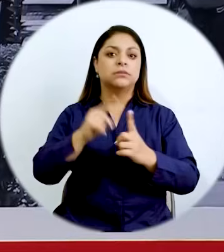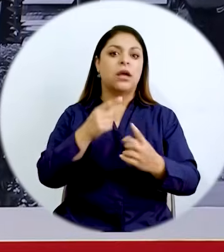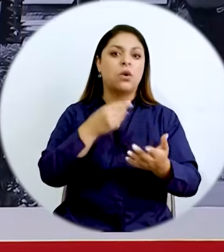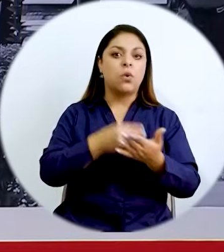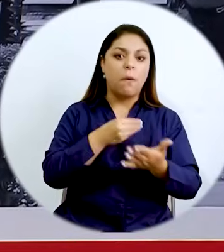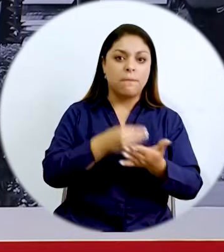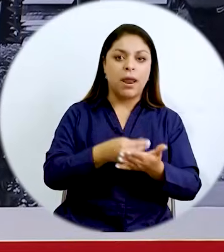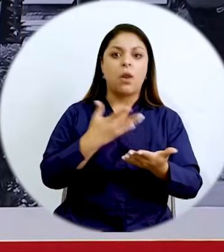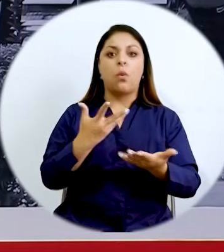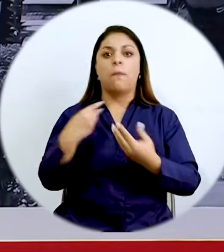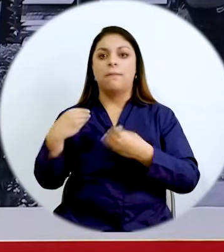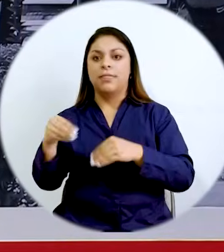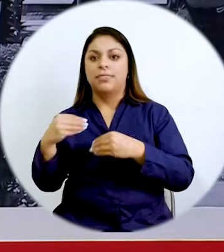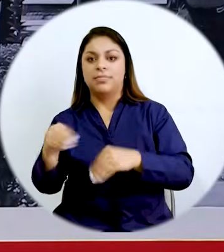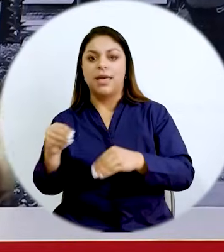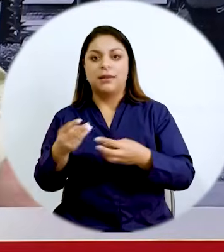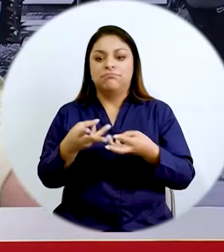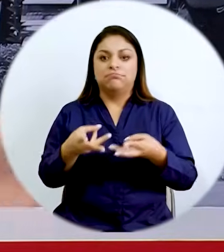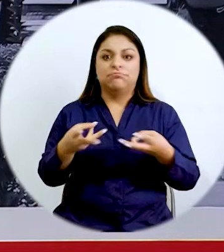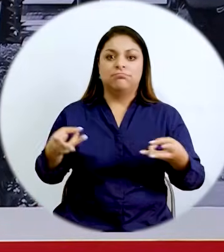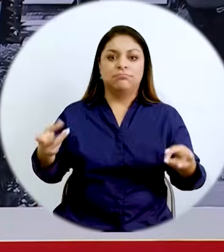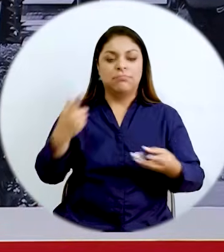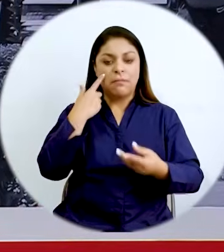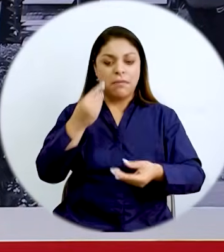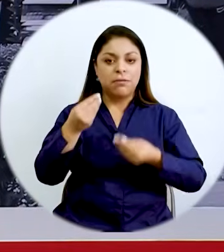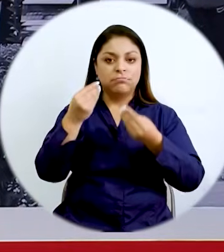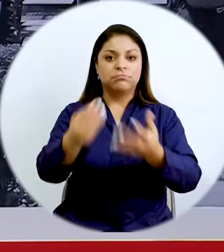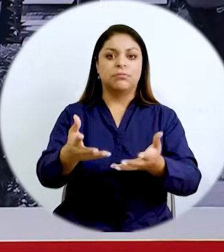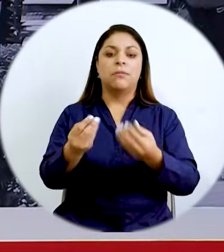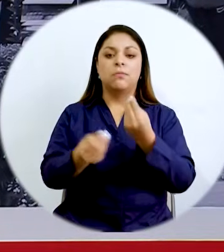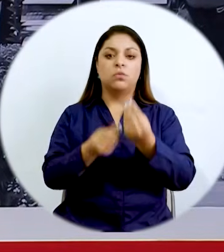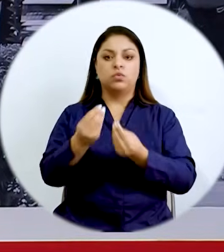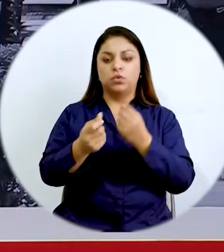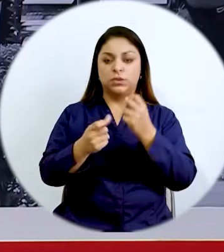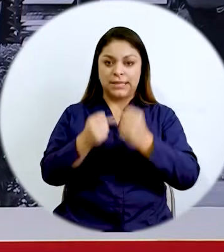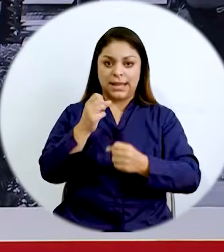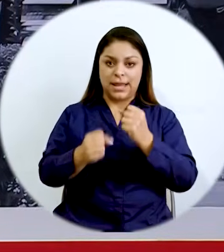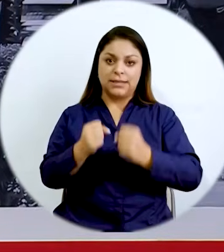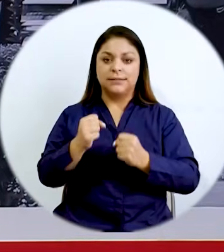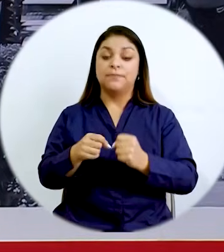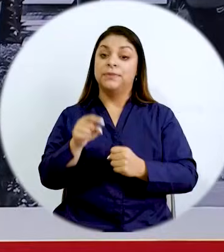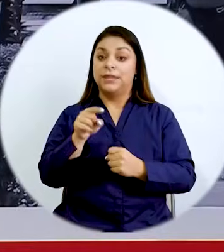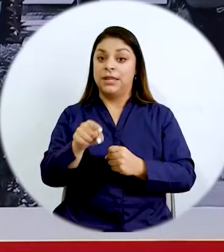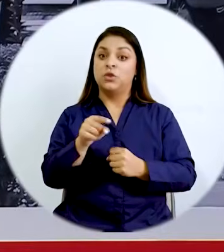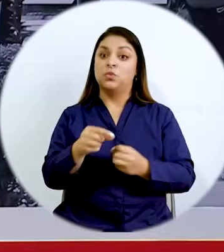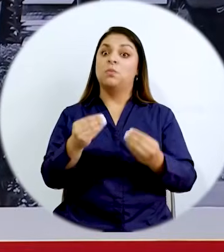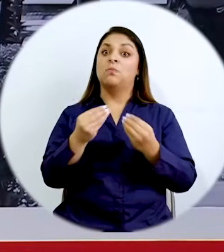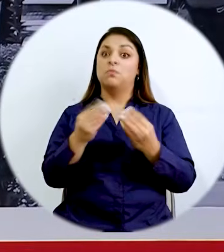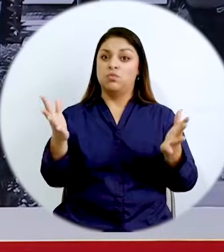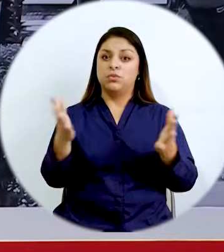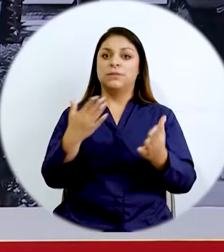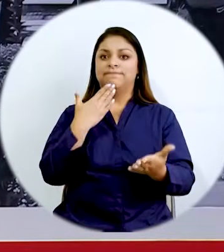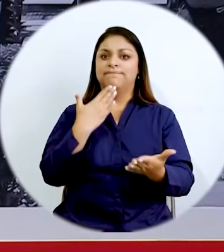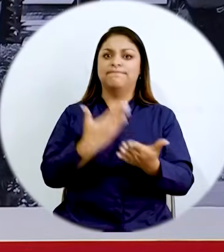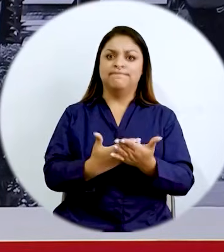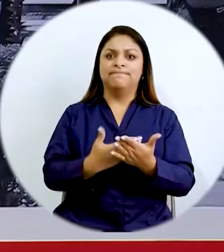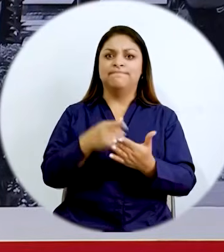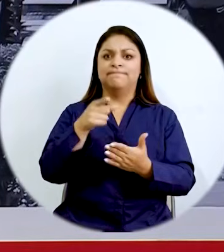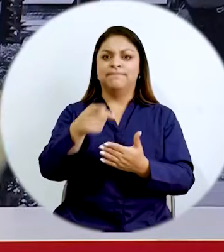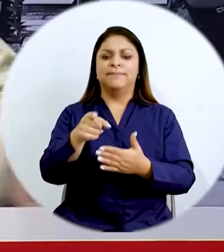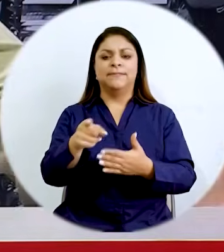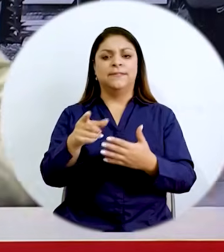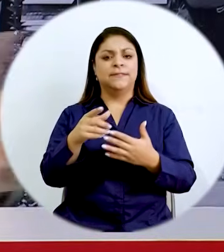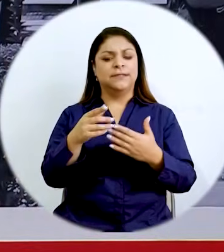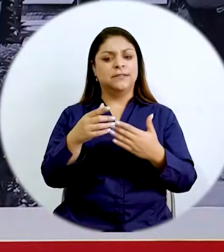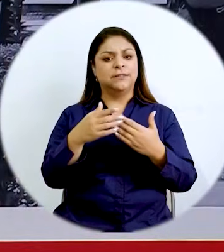la compra o venta de insumos que se requieren para generar esa producción de leche, ¿verdad? Y ahí son muchas de las eficiencias que se van